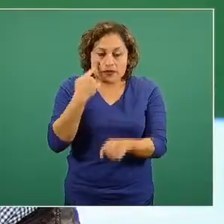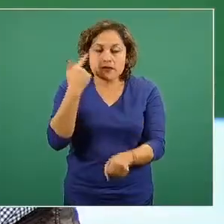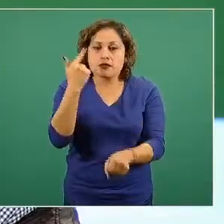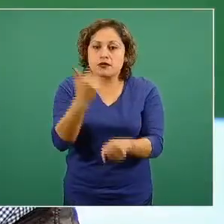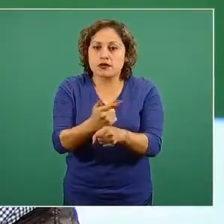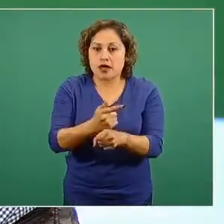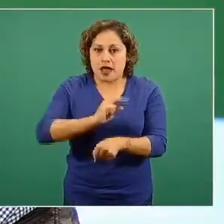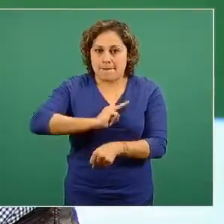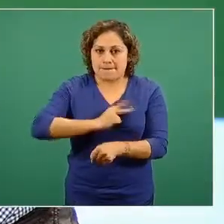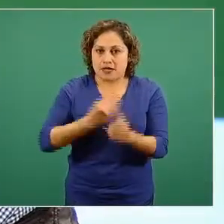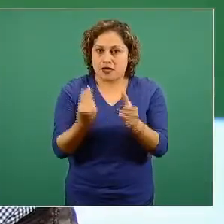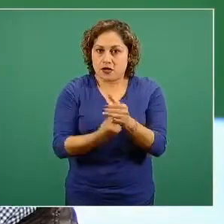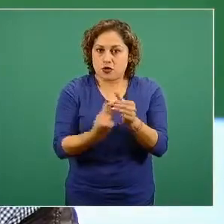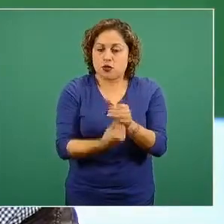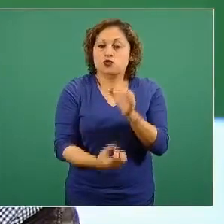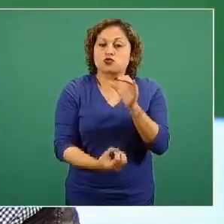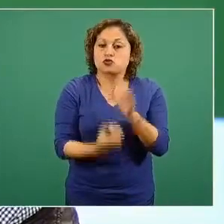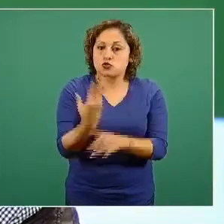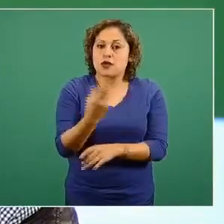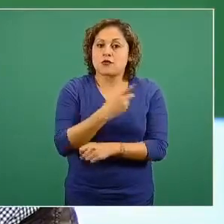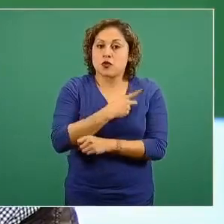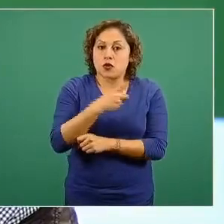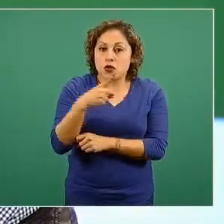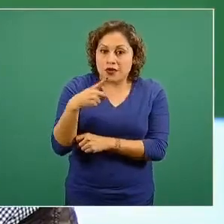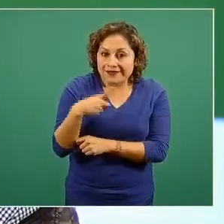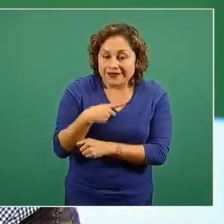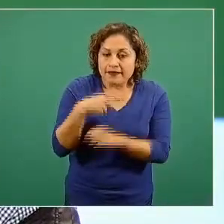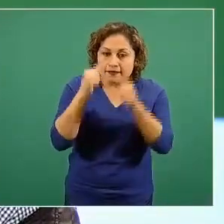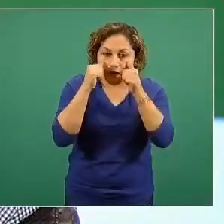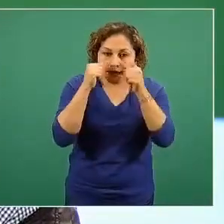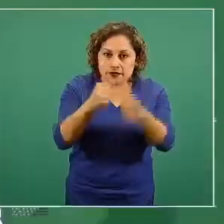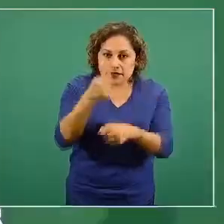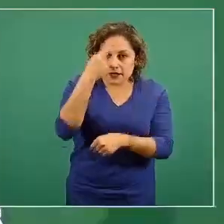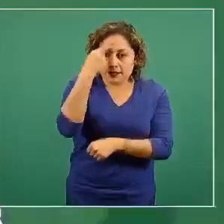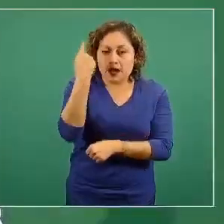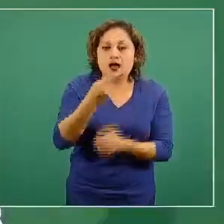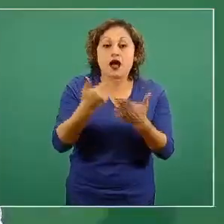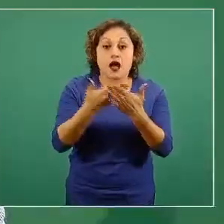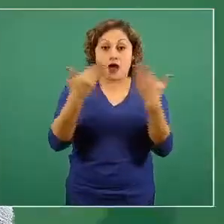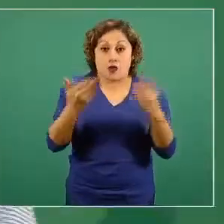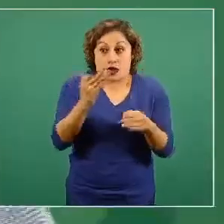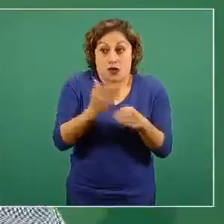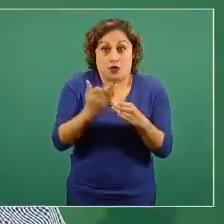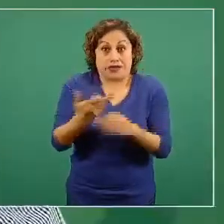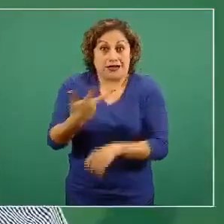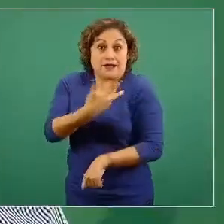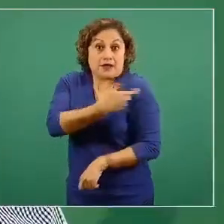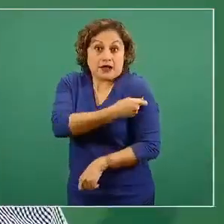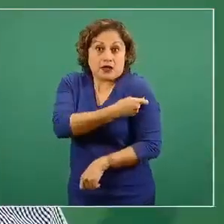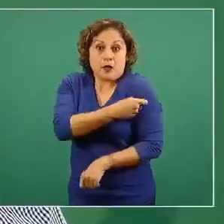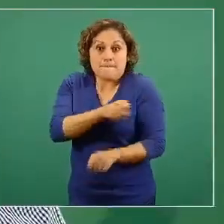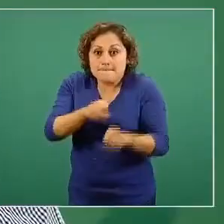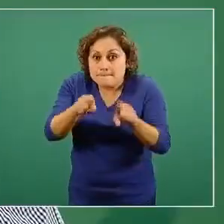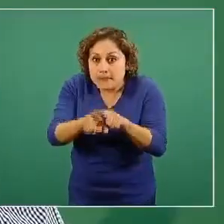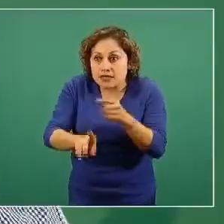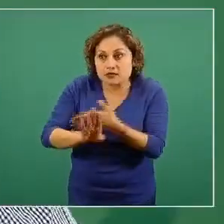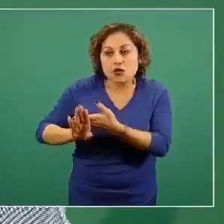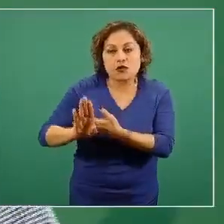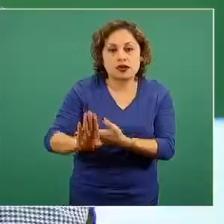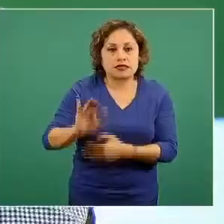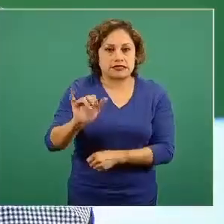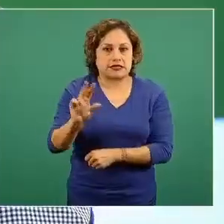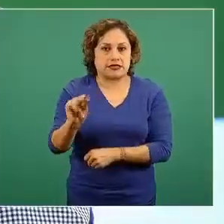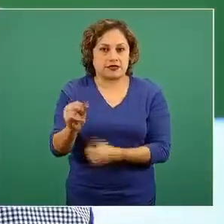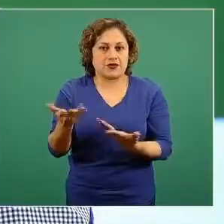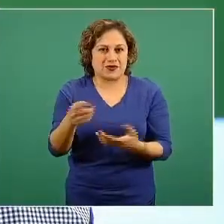cubierta por todos los desarrollos de las vacunas que hasta el momento se están llevando a cabo. Así como hablamos de que la inmunidad natural,